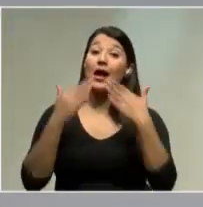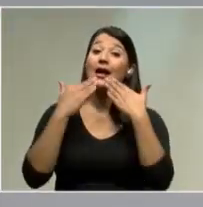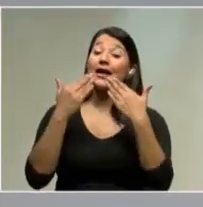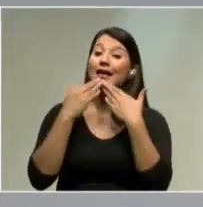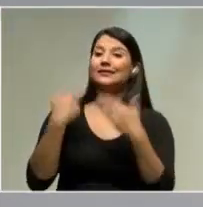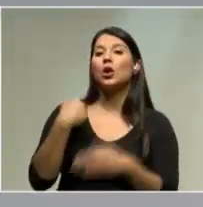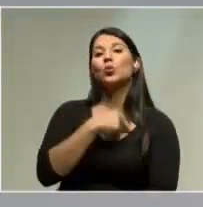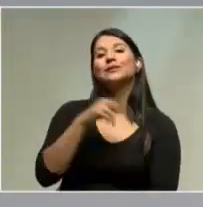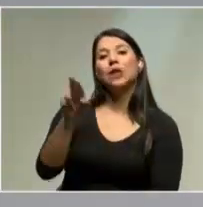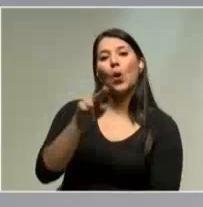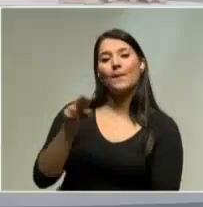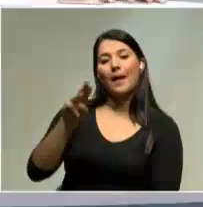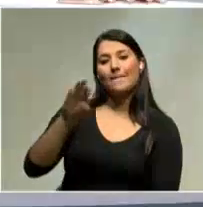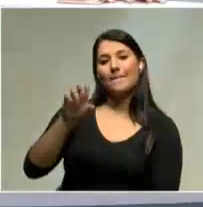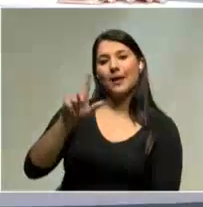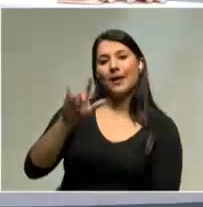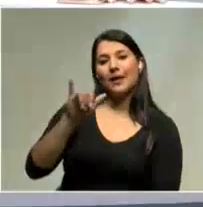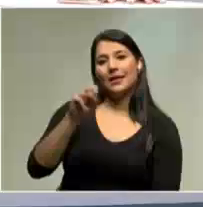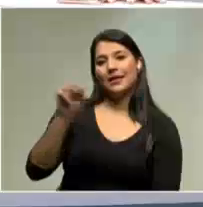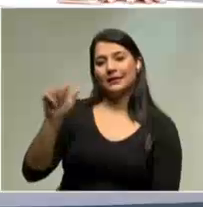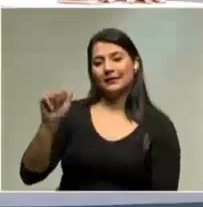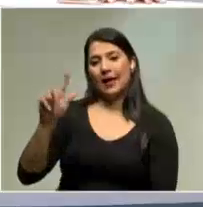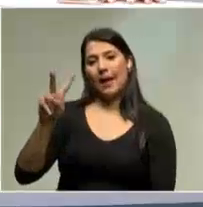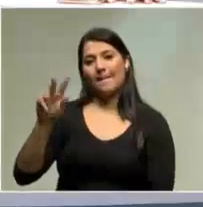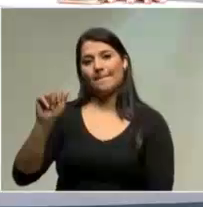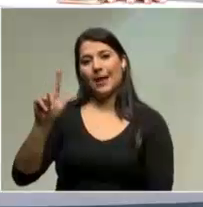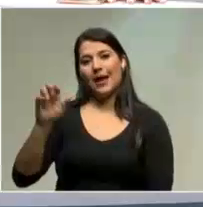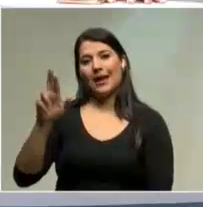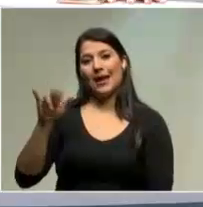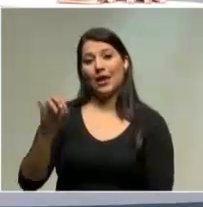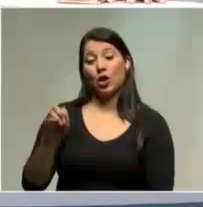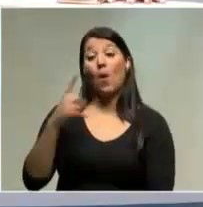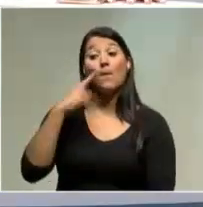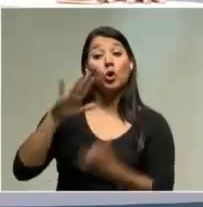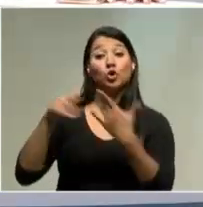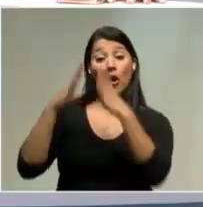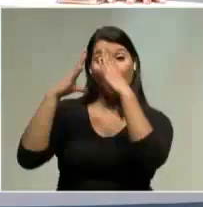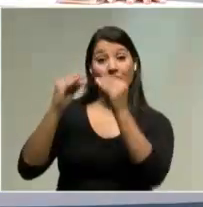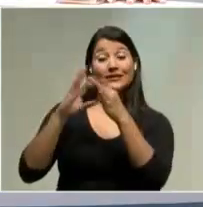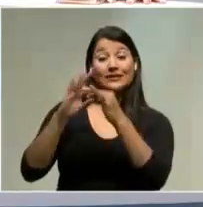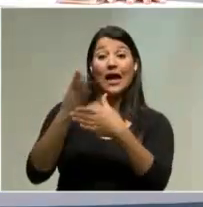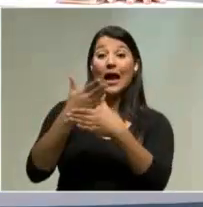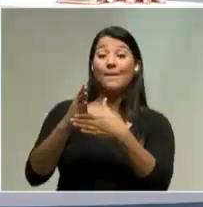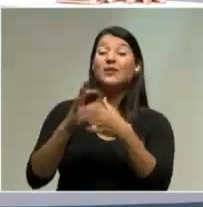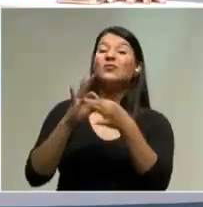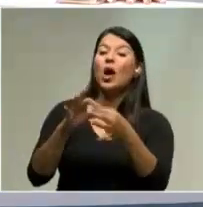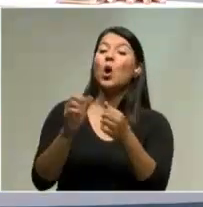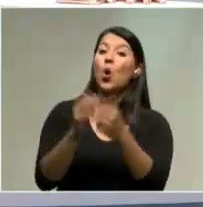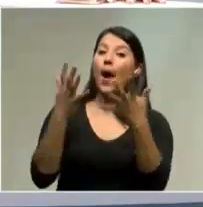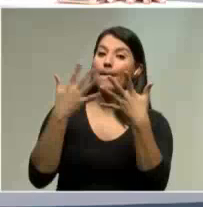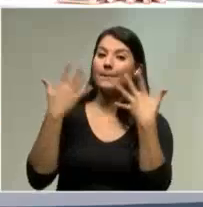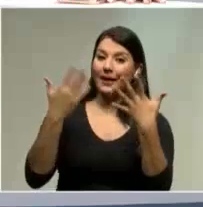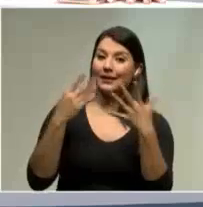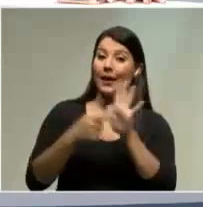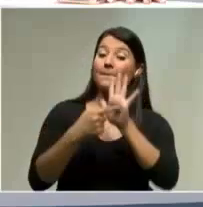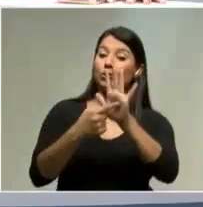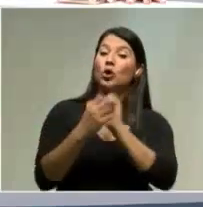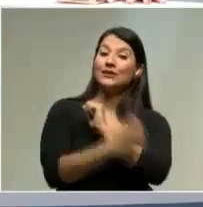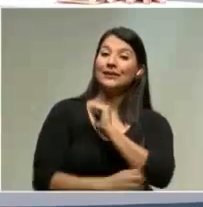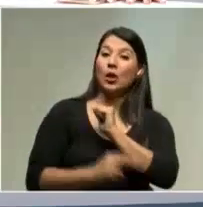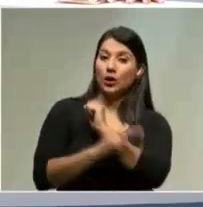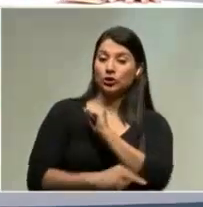Gracias a nuestra compañera Melissa Valerio por un completo informe sobre el capítulo ambiental del Estado de la